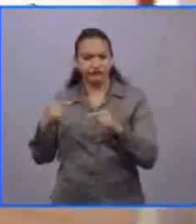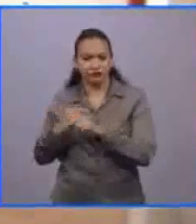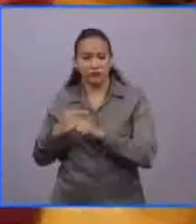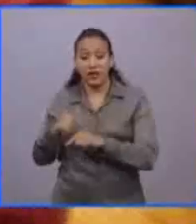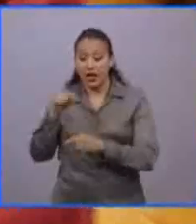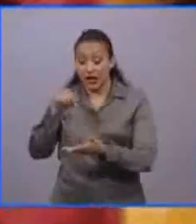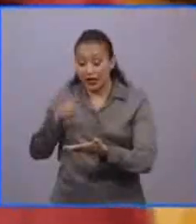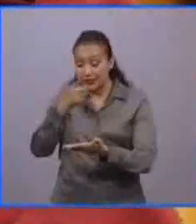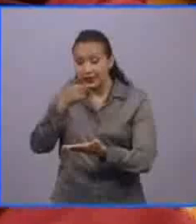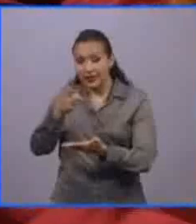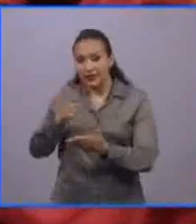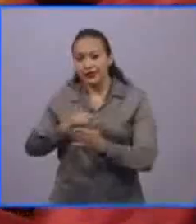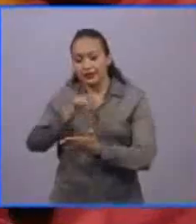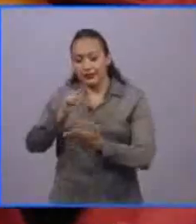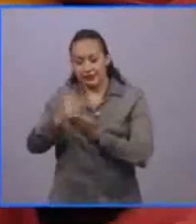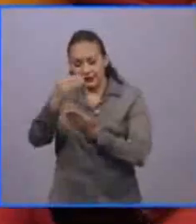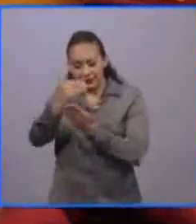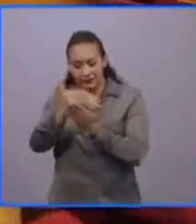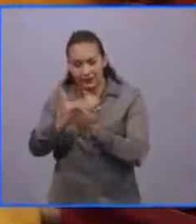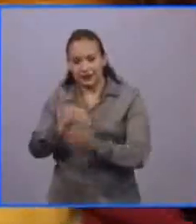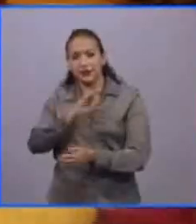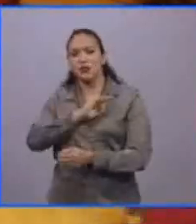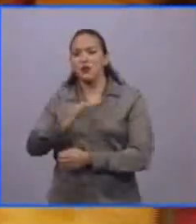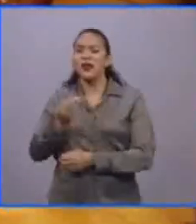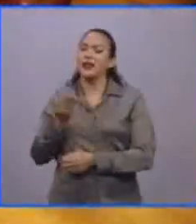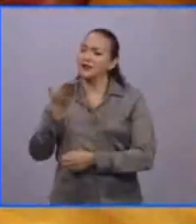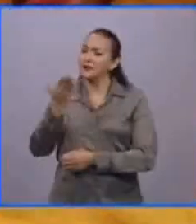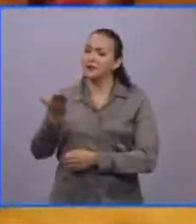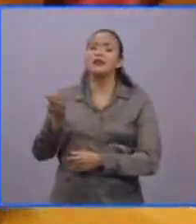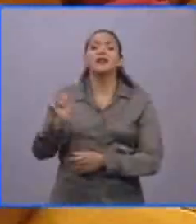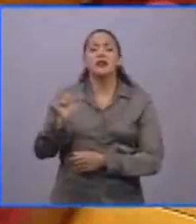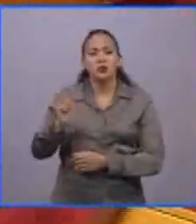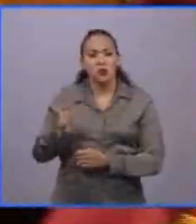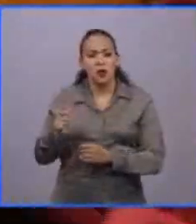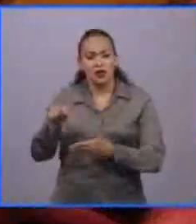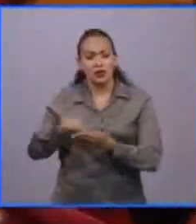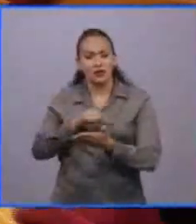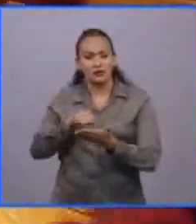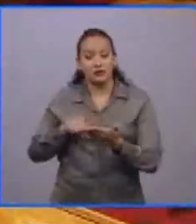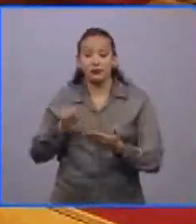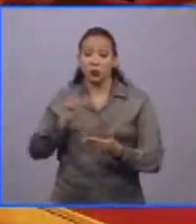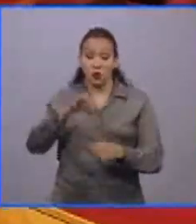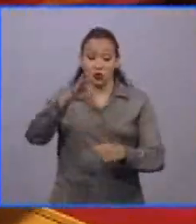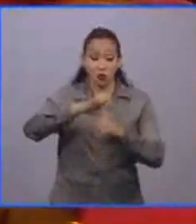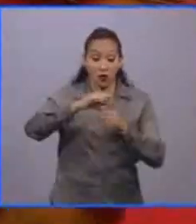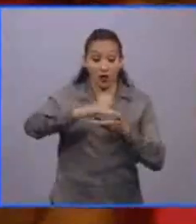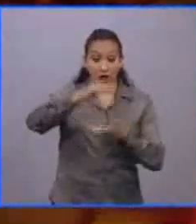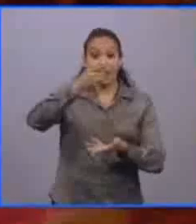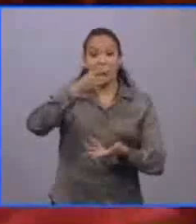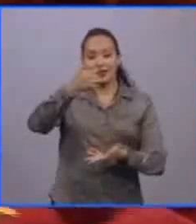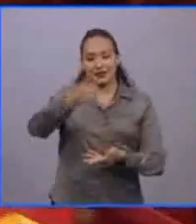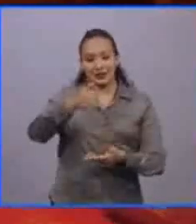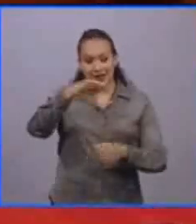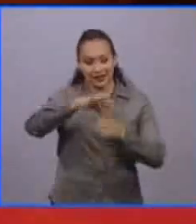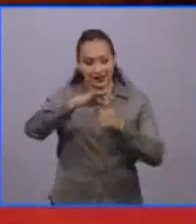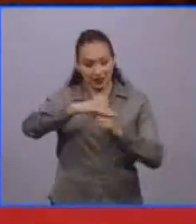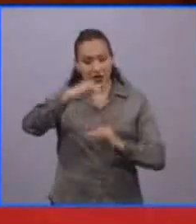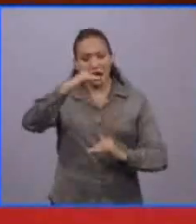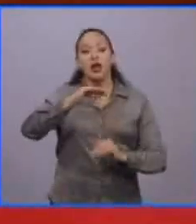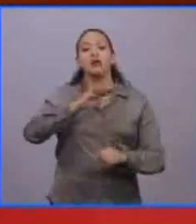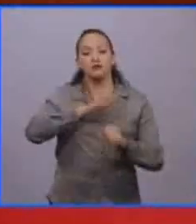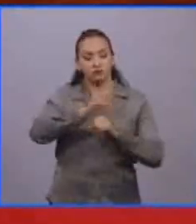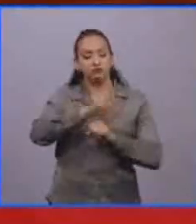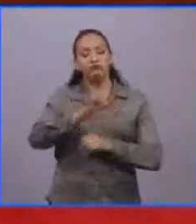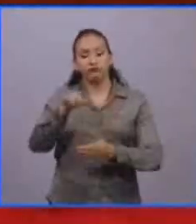se establece que las normas solo podrán declararse inválidas si son aprobadas por una mayoría de 6 votos. En sus